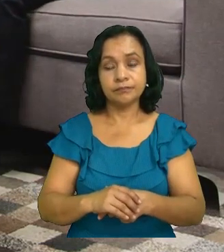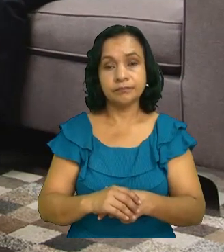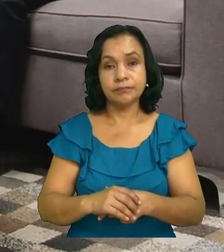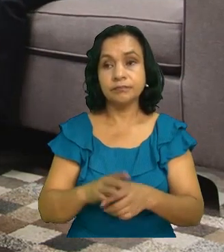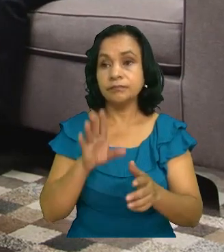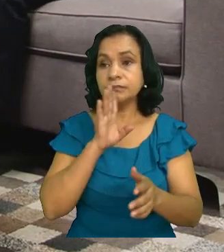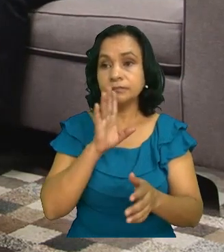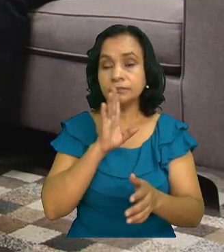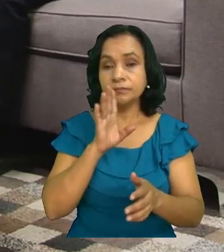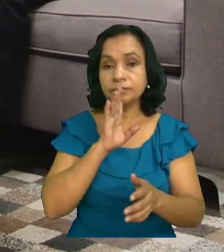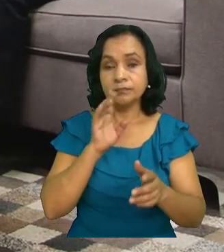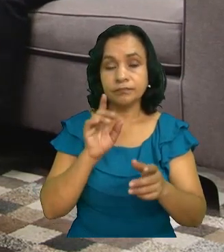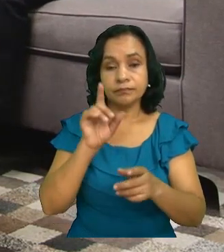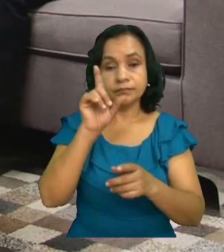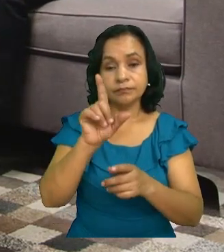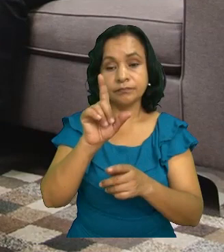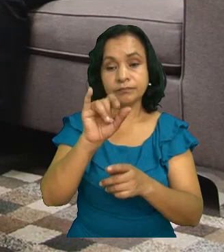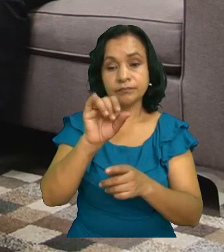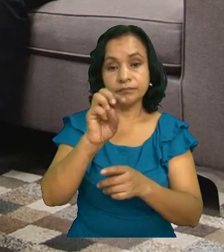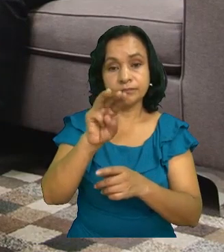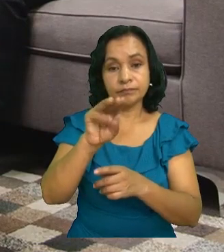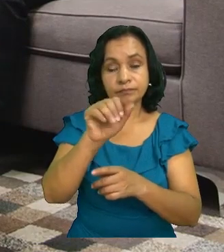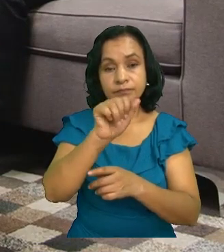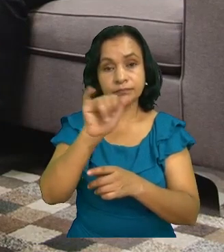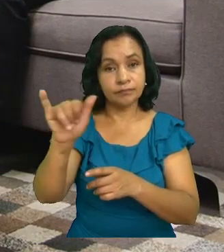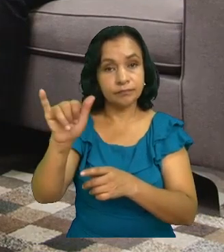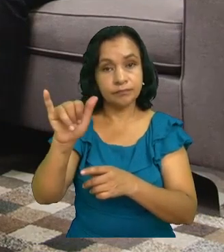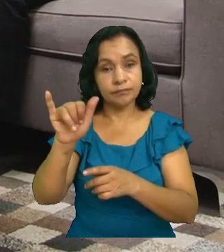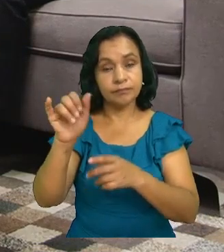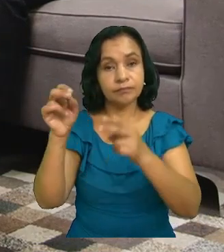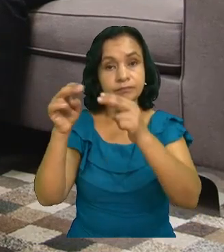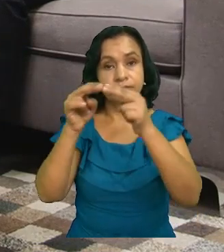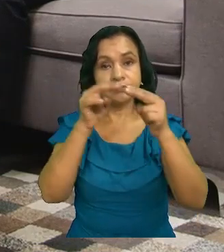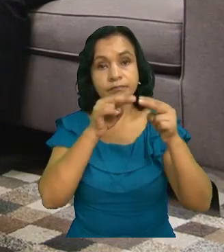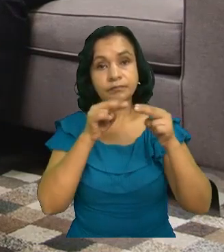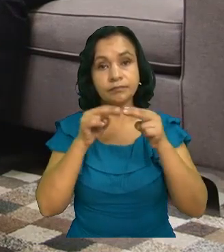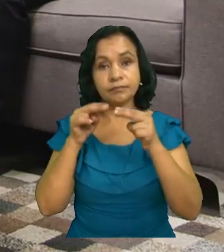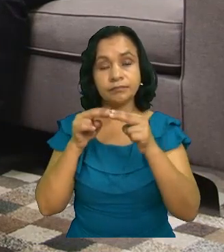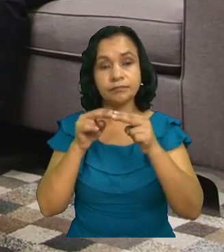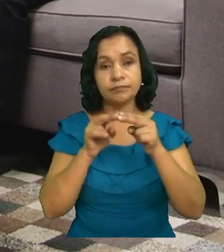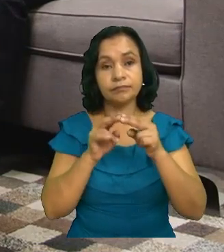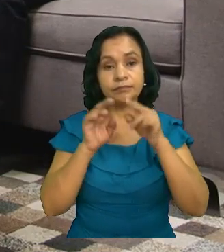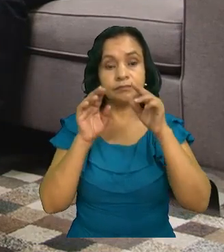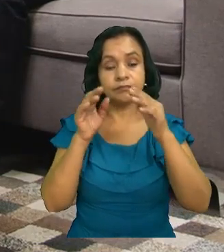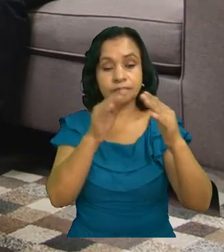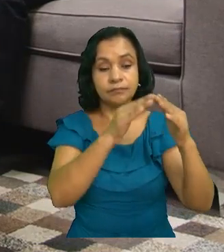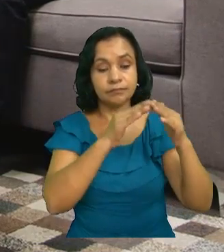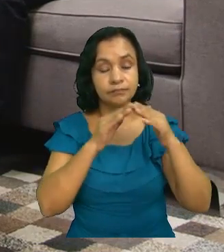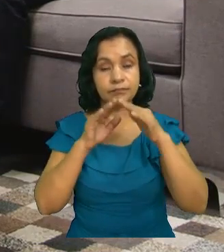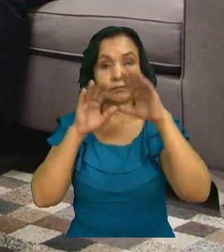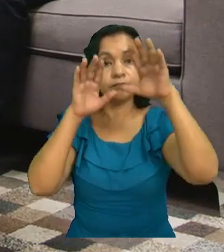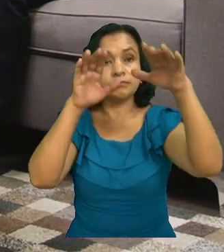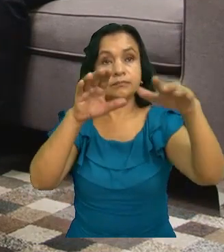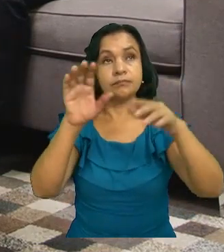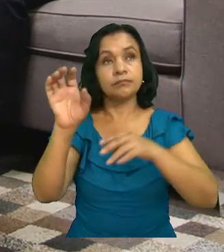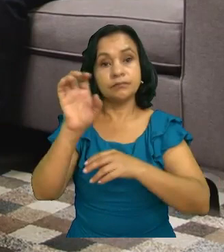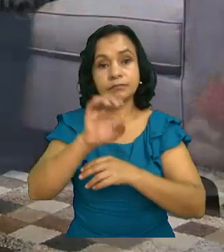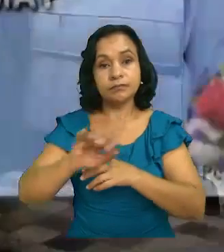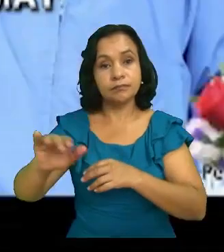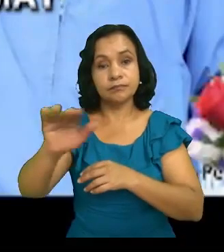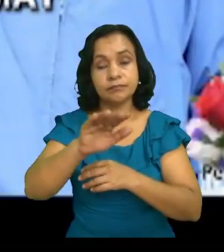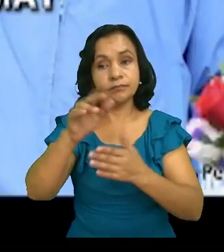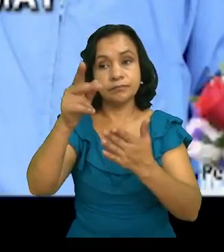Hablaba de la zona del Limay y de la vinculación de León con Estelí. Ahí tenemos el